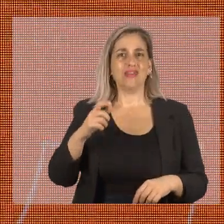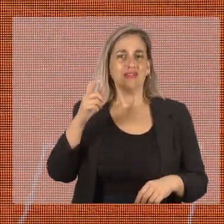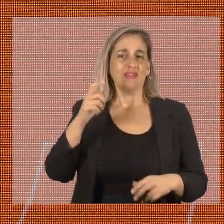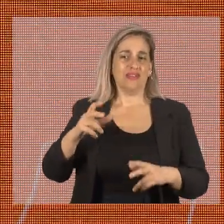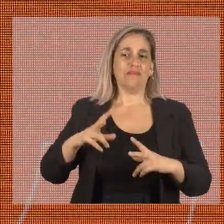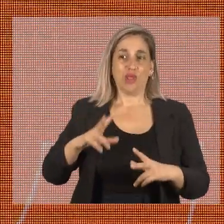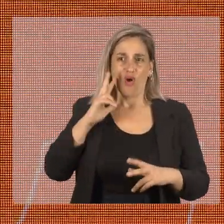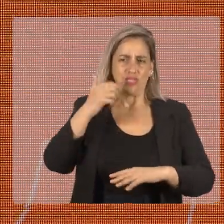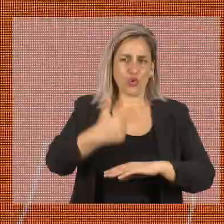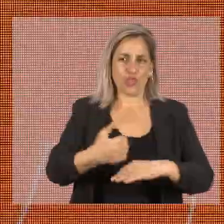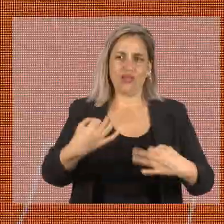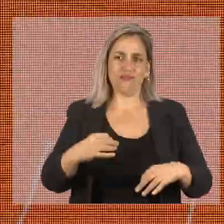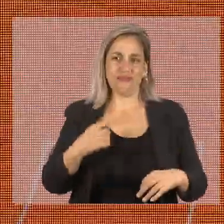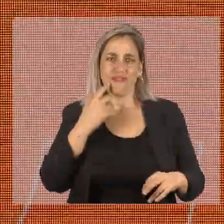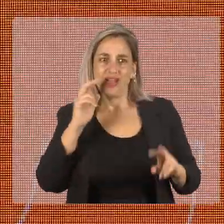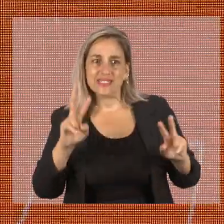acá.